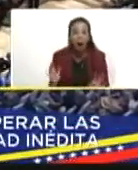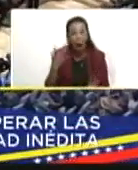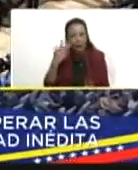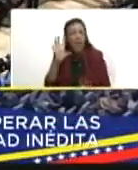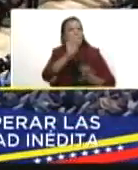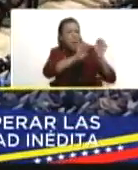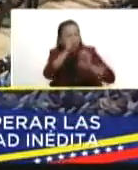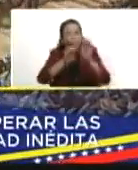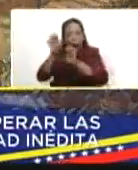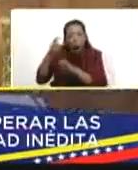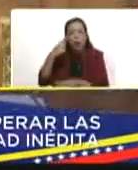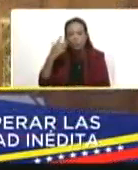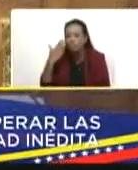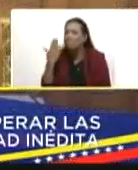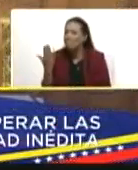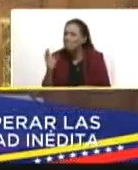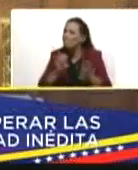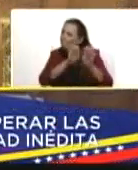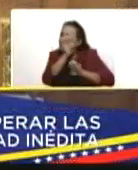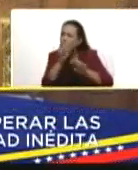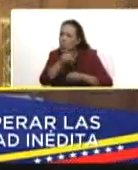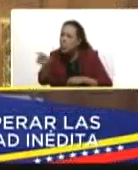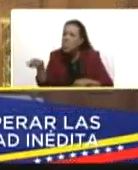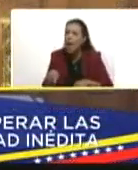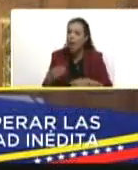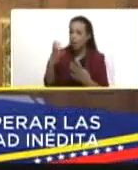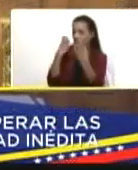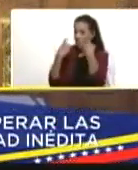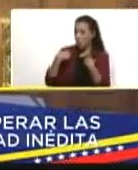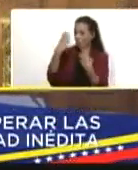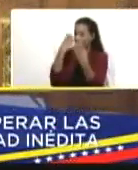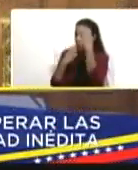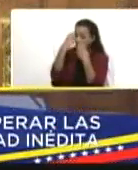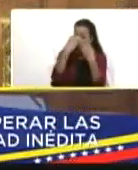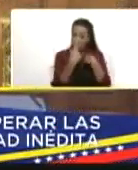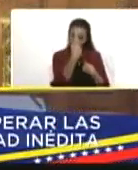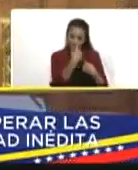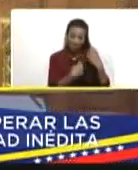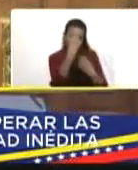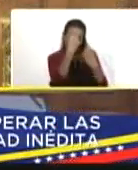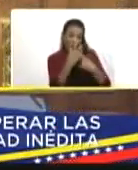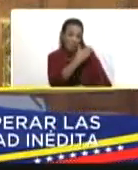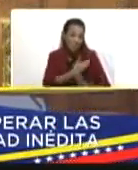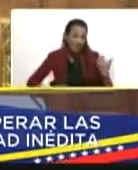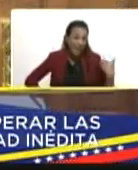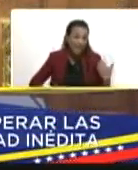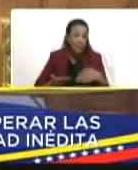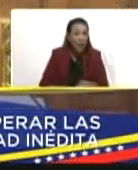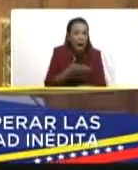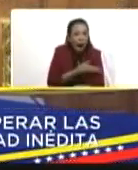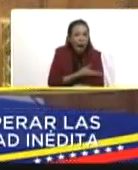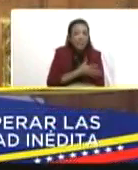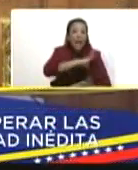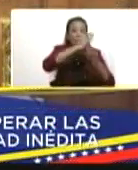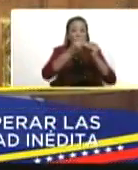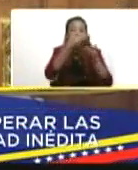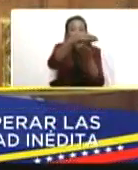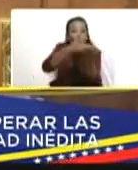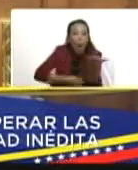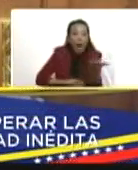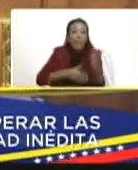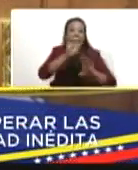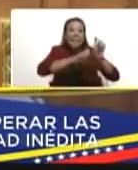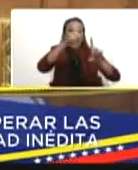que evaluarlo ustedes que me están evaluando aquí por eso antes de pasar a los enunciados y